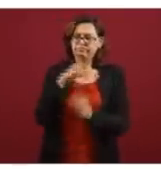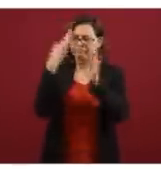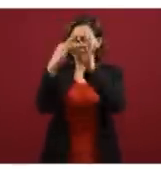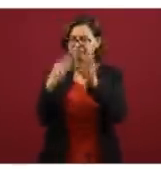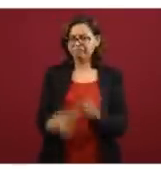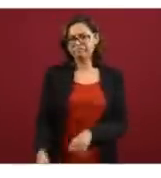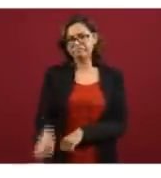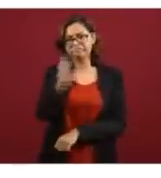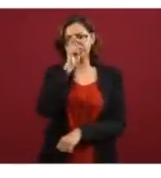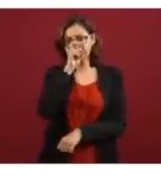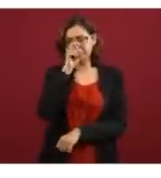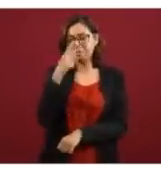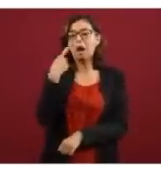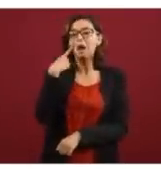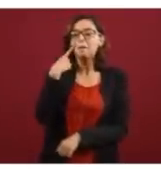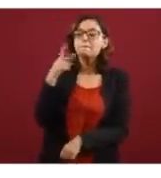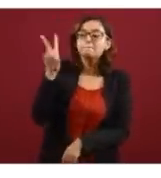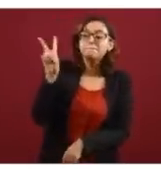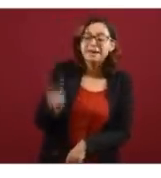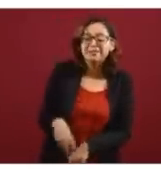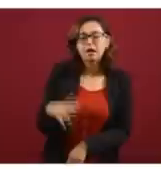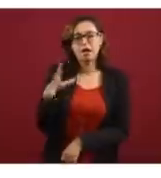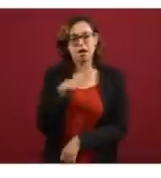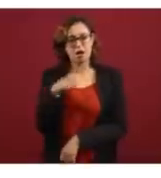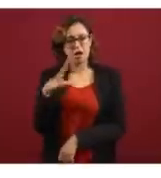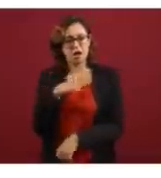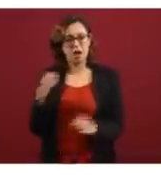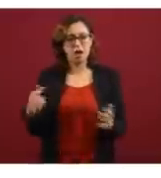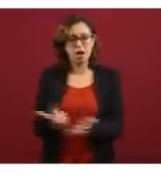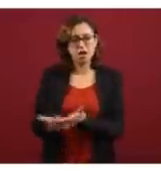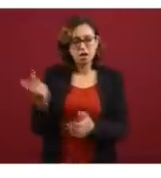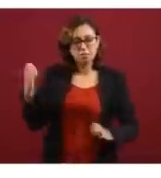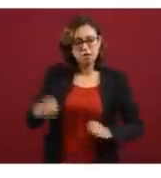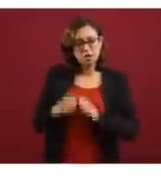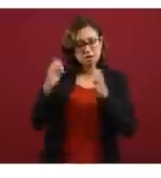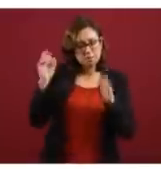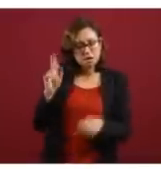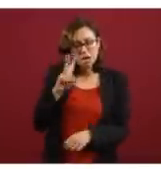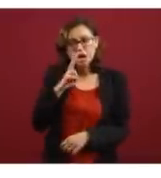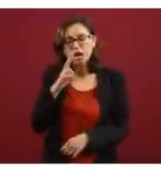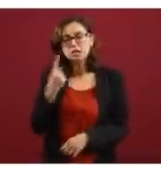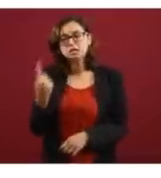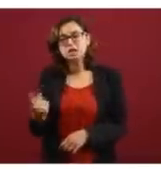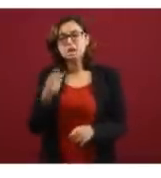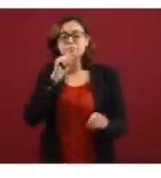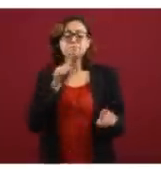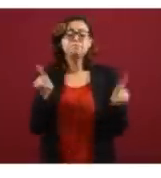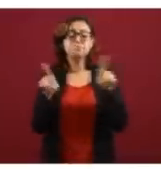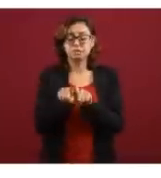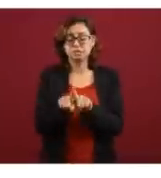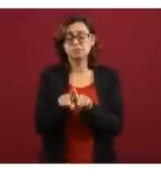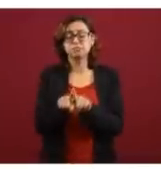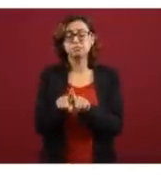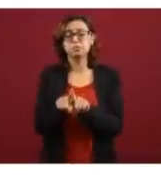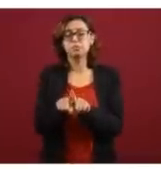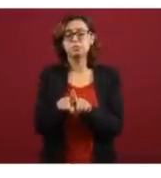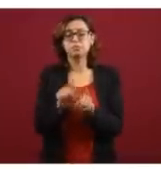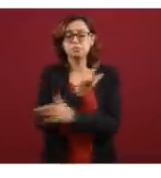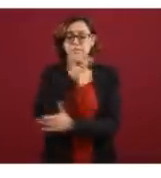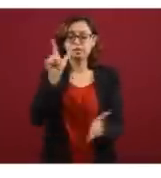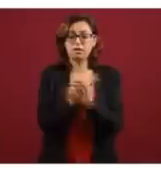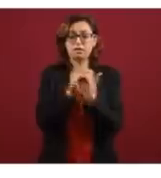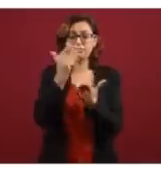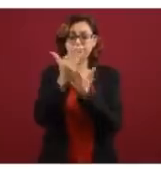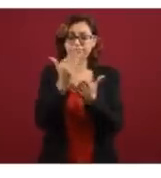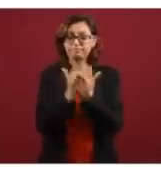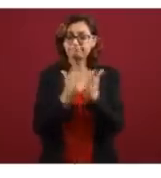rigor para la corroboración de las declaratorias de emergencia y también un apego a la ley y a